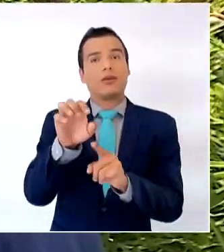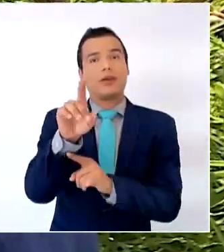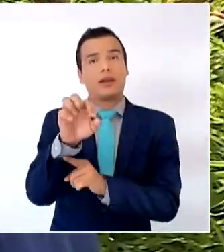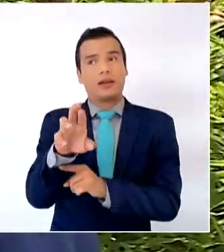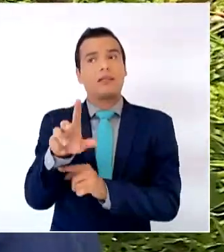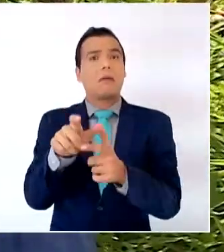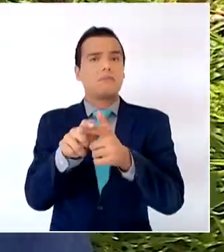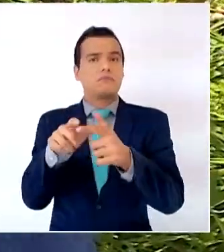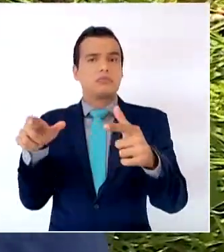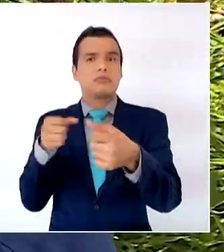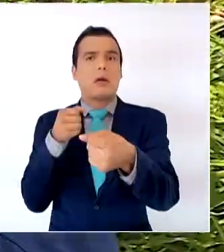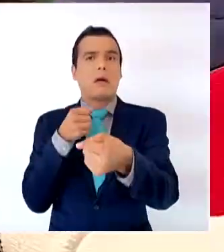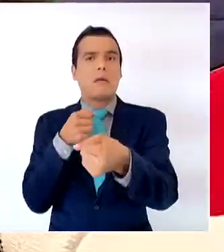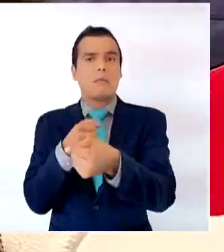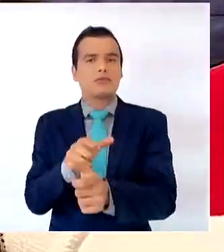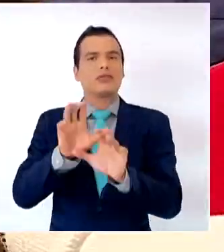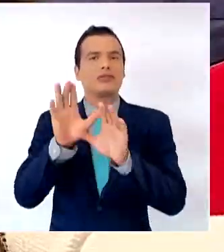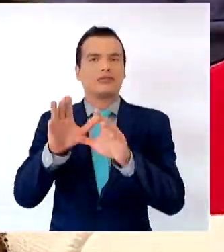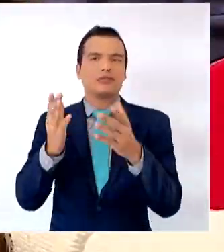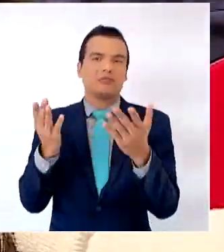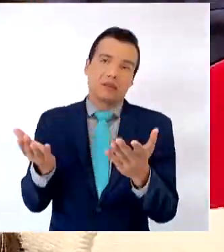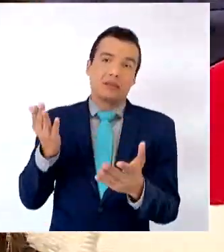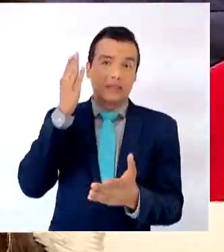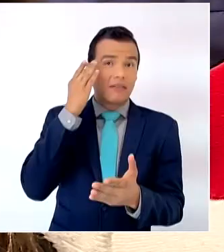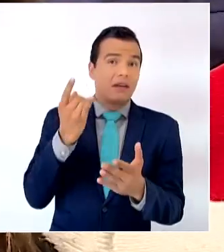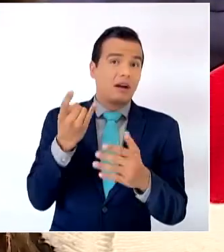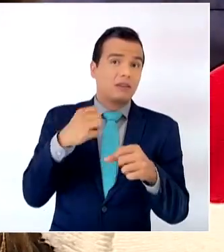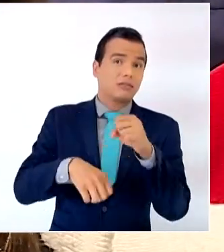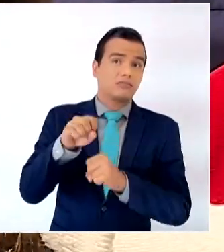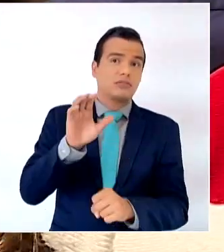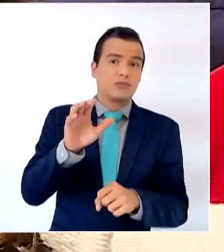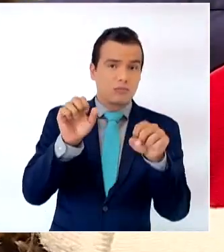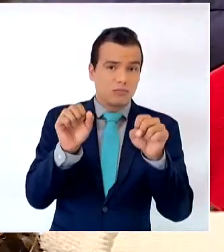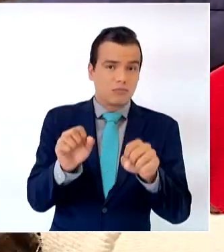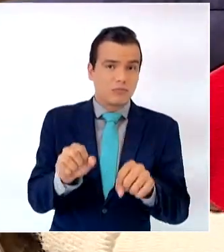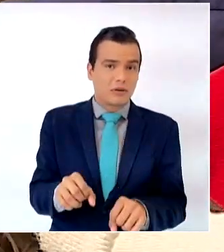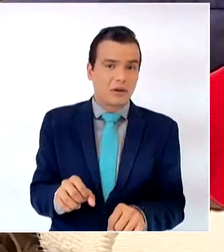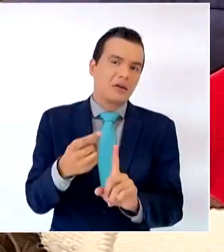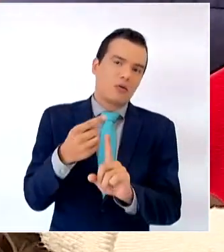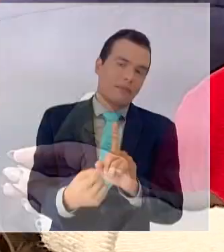representar su victoria en la alcaldía. Por supuesto, falta un mes y muchas cosas están por definir.